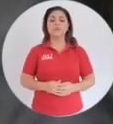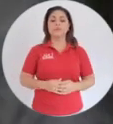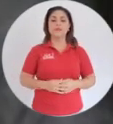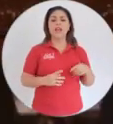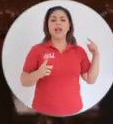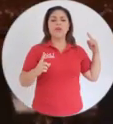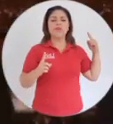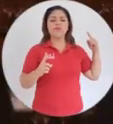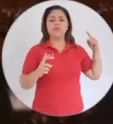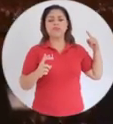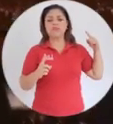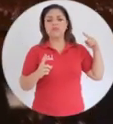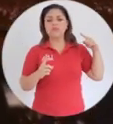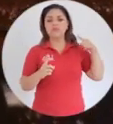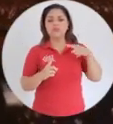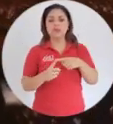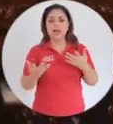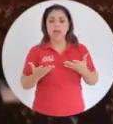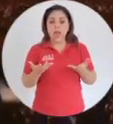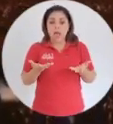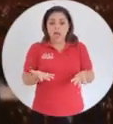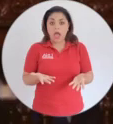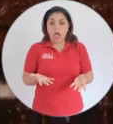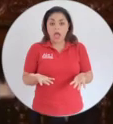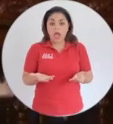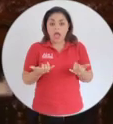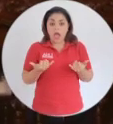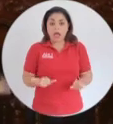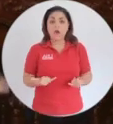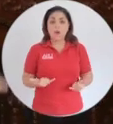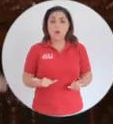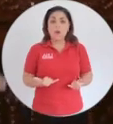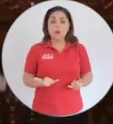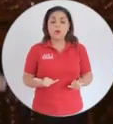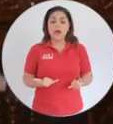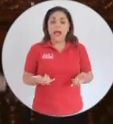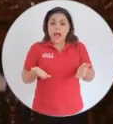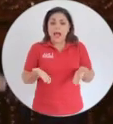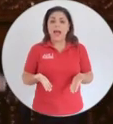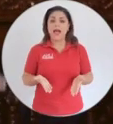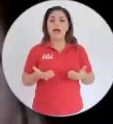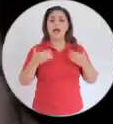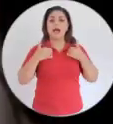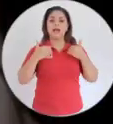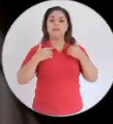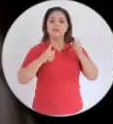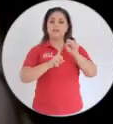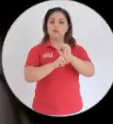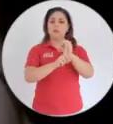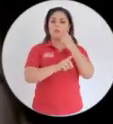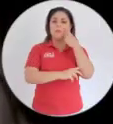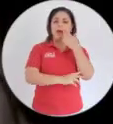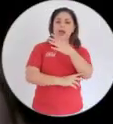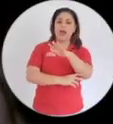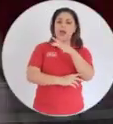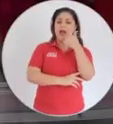Hasta el punto de que en este momento estamos posiblemente en una situación